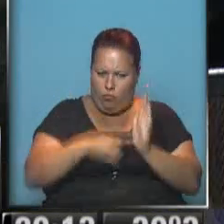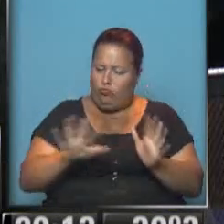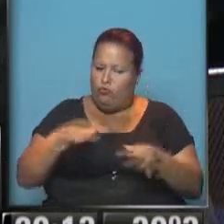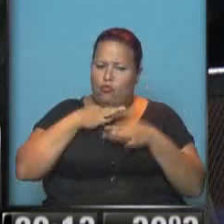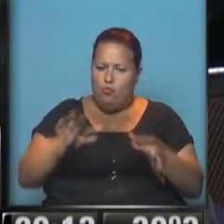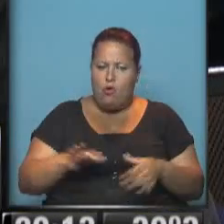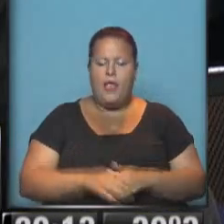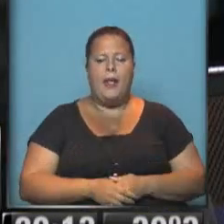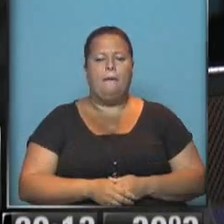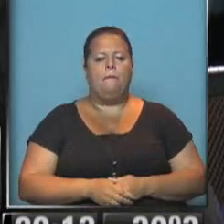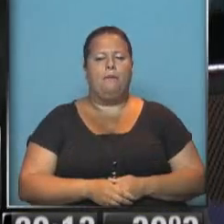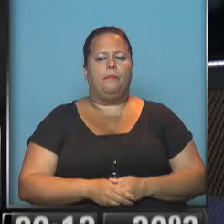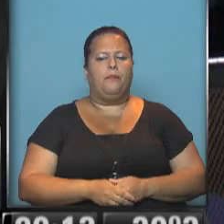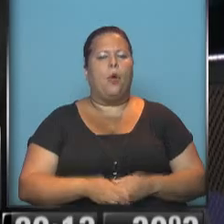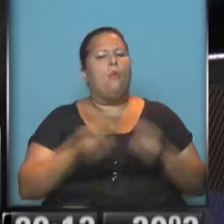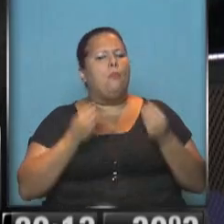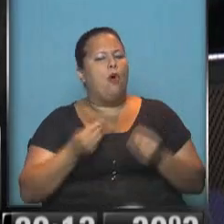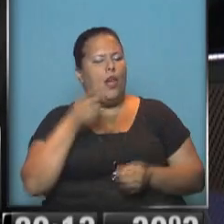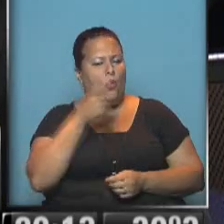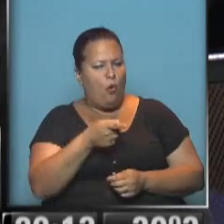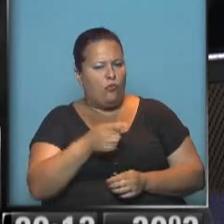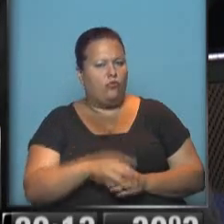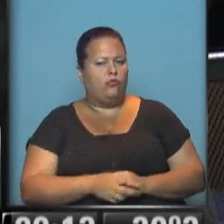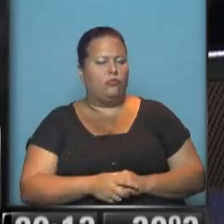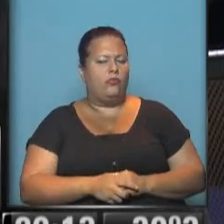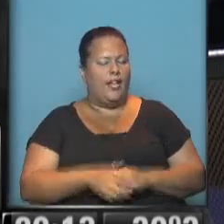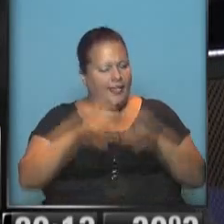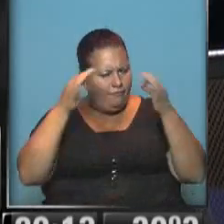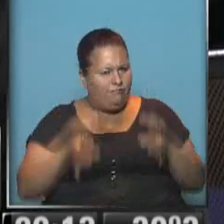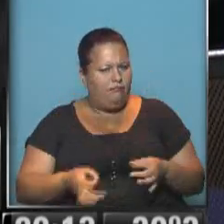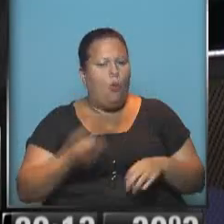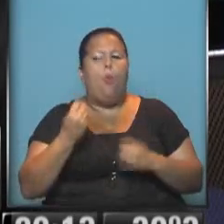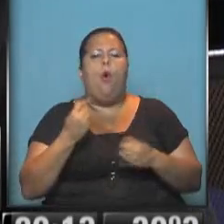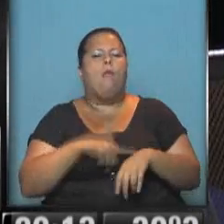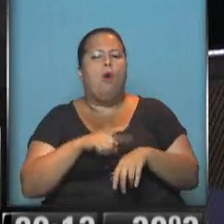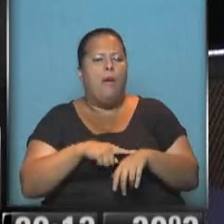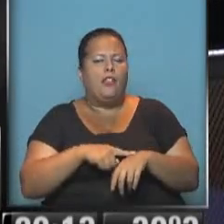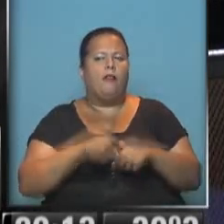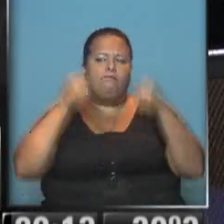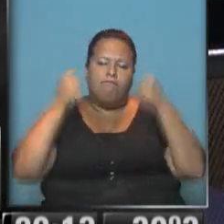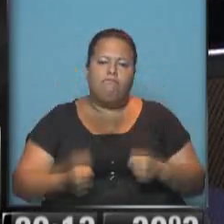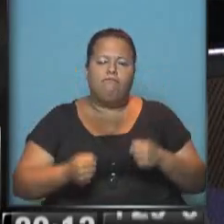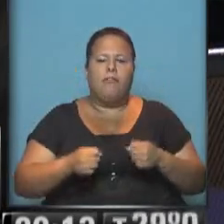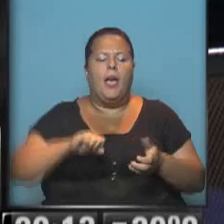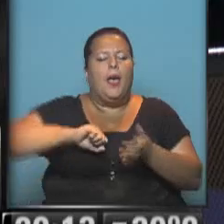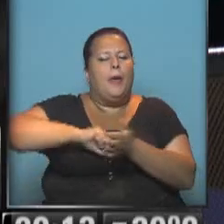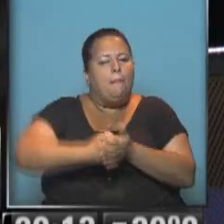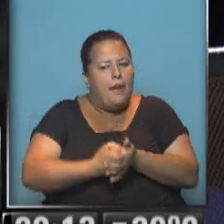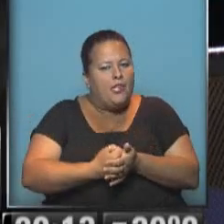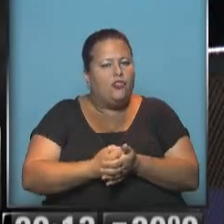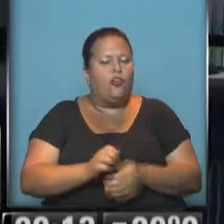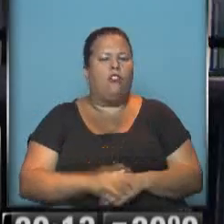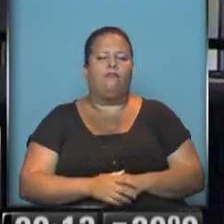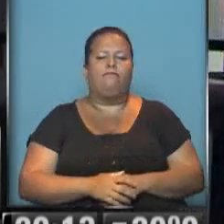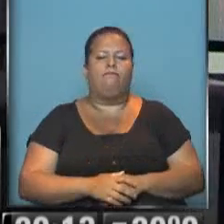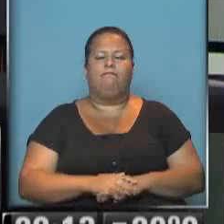quieras. ¿Por qué usted, concretamente, en qué momento decide que la presión